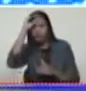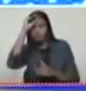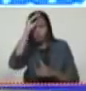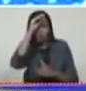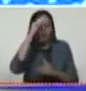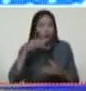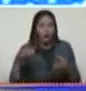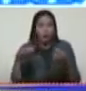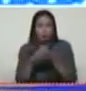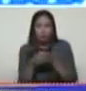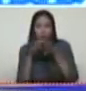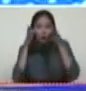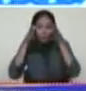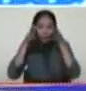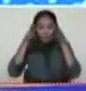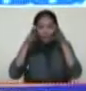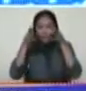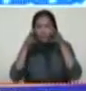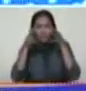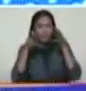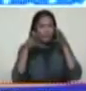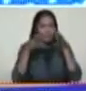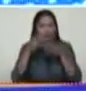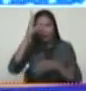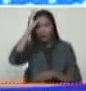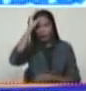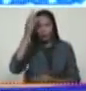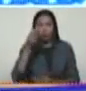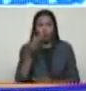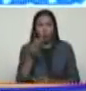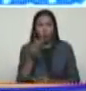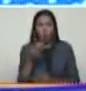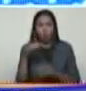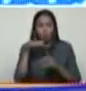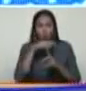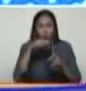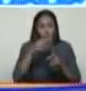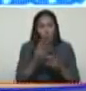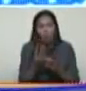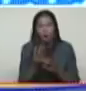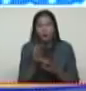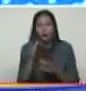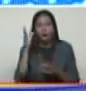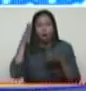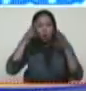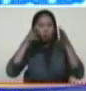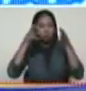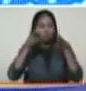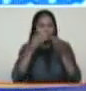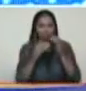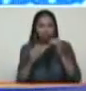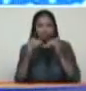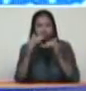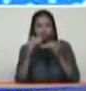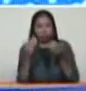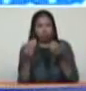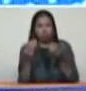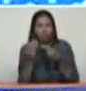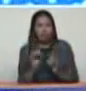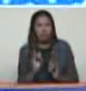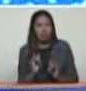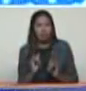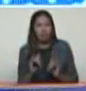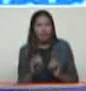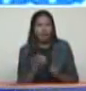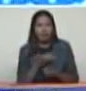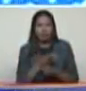pandilla de asesores extremistas que lo rodean, que lo malaconsejan, que lo ponen por encima y por fuera de la